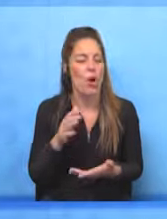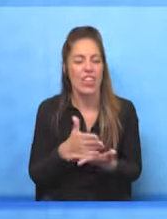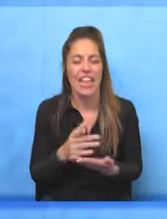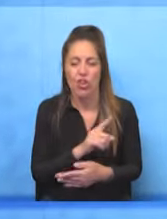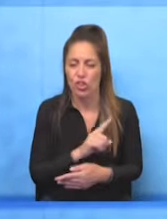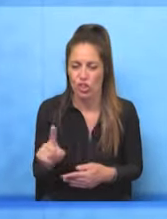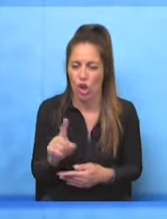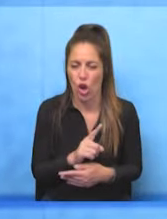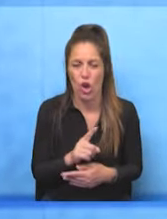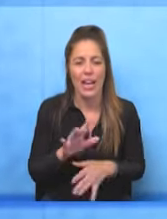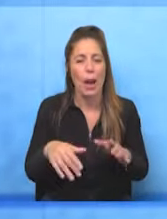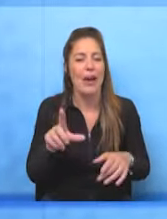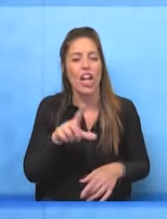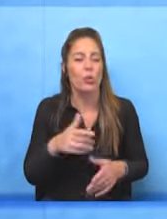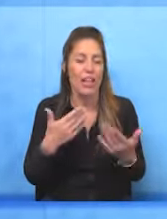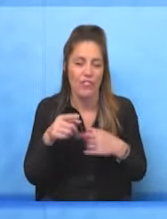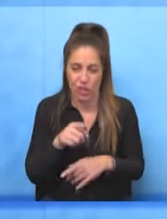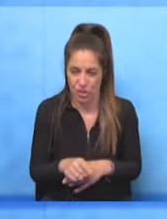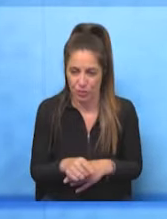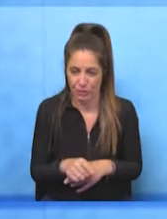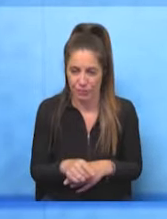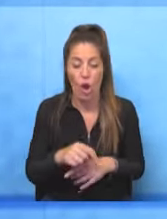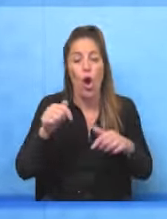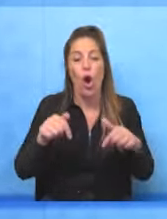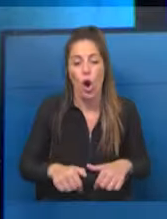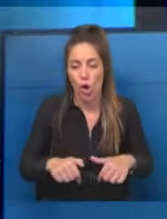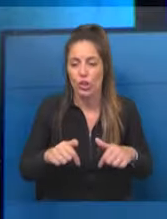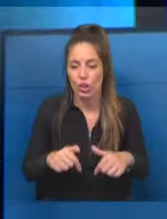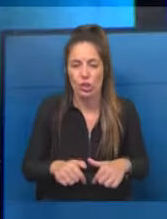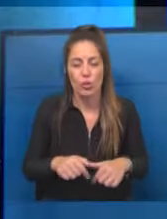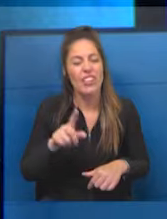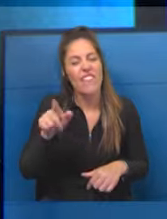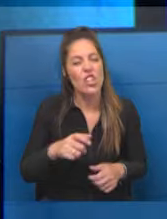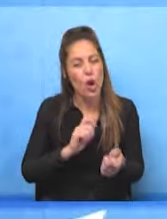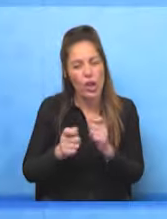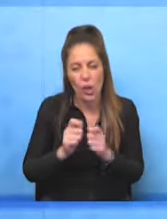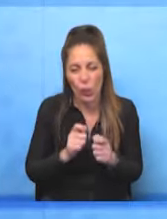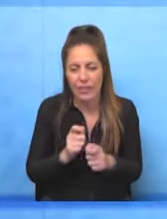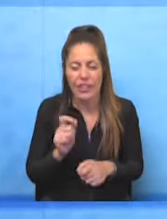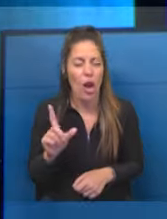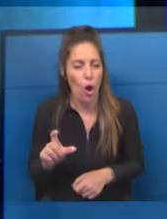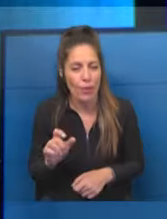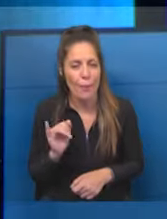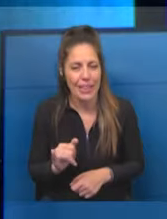radicalizadas que el lun hablo de eso muy bien Hoy escúcheme no me que usted vino con encuesta hoy